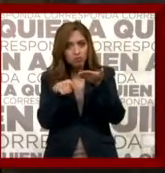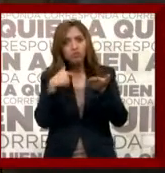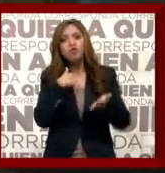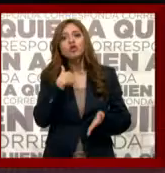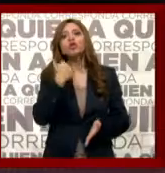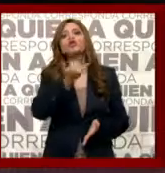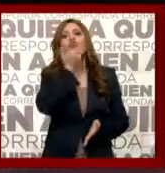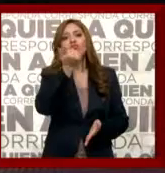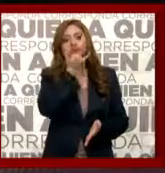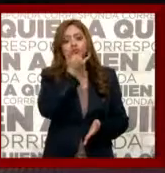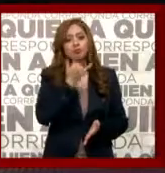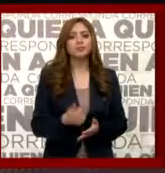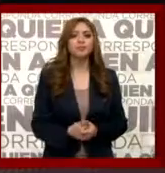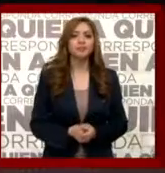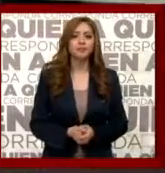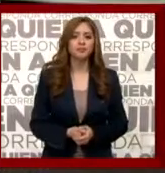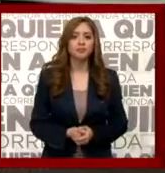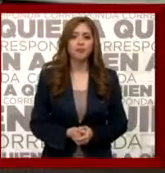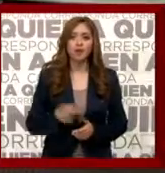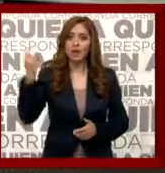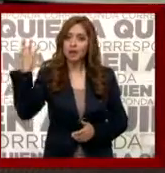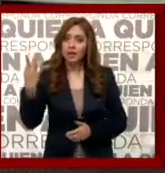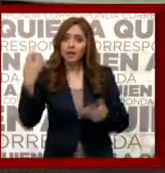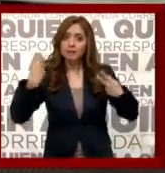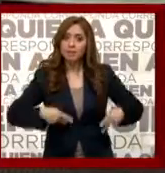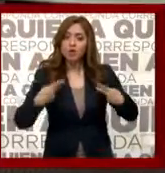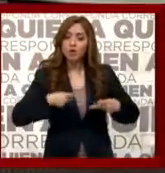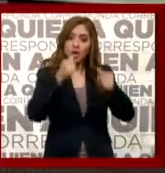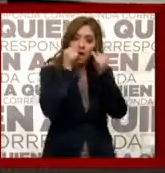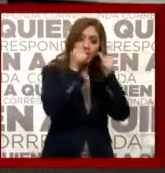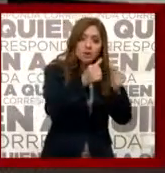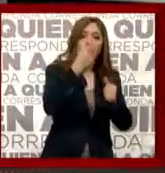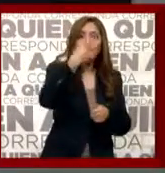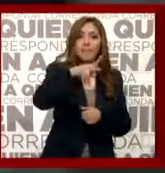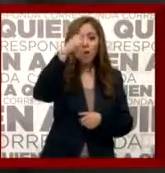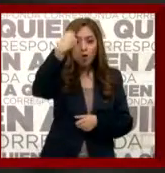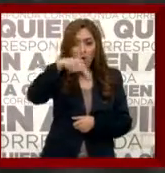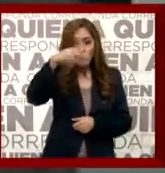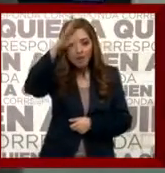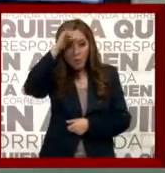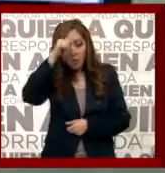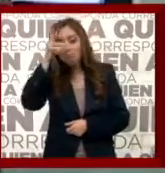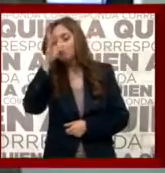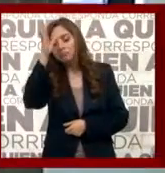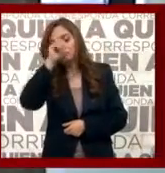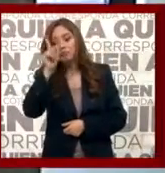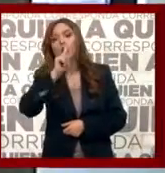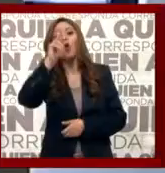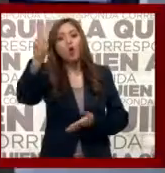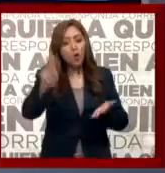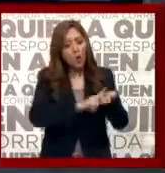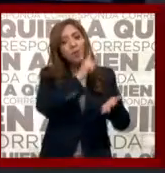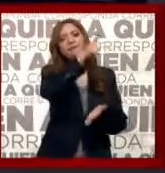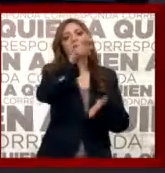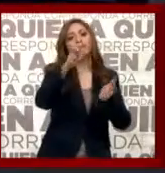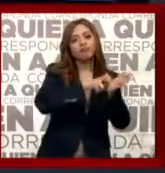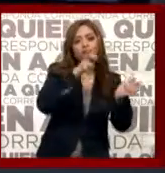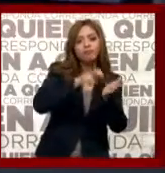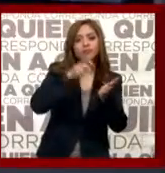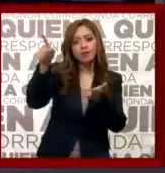cometí un error. Nos dijo que fueron 3 personas las que lo atendieron, pero desconoce sus nombres. Pide ayuda para corregir ese nuevo error